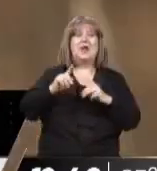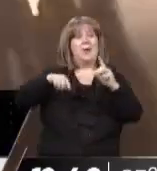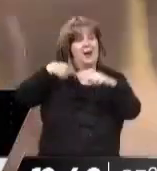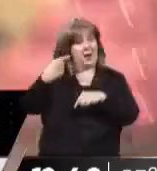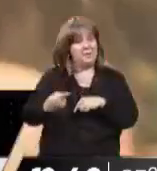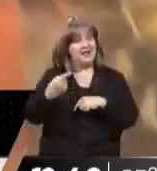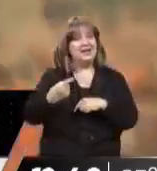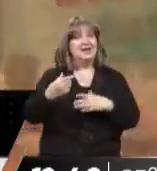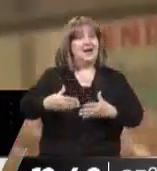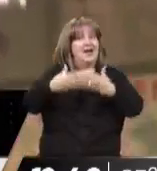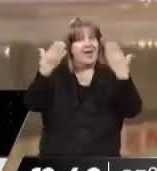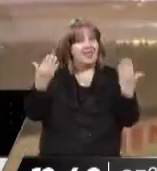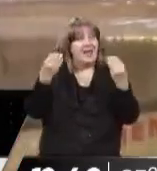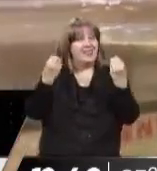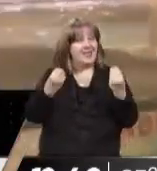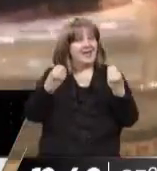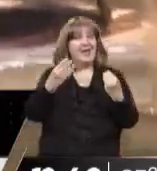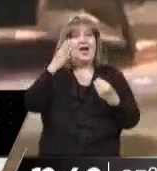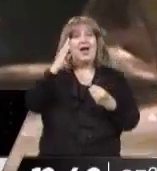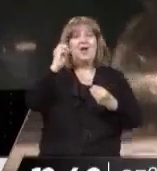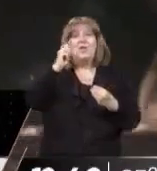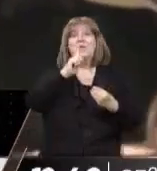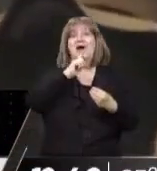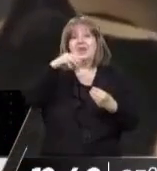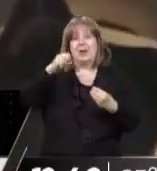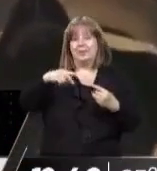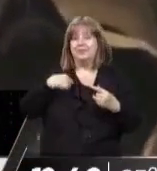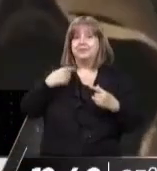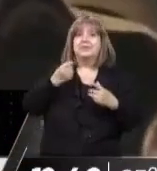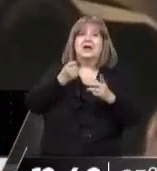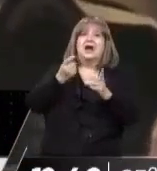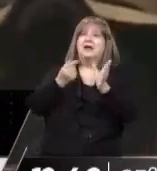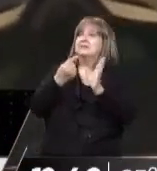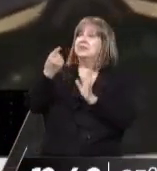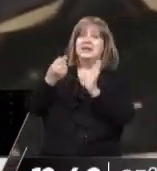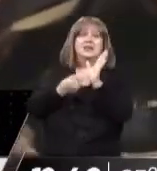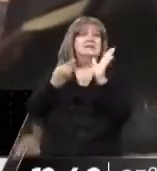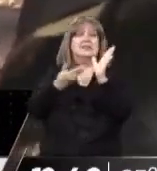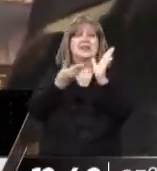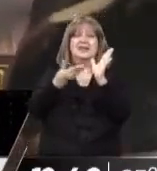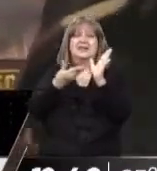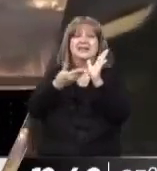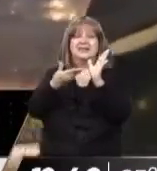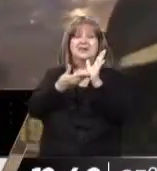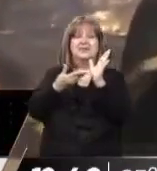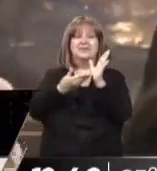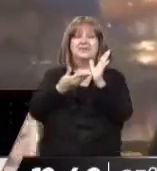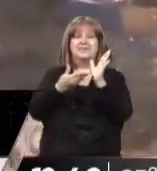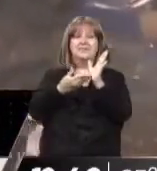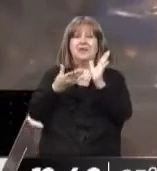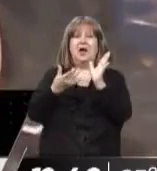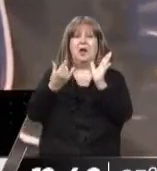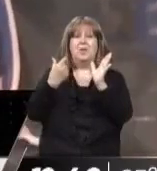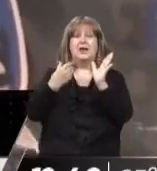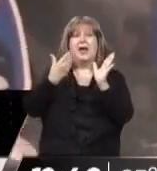día de Batman. Y cada cosa tiene su historia. Por ejemplo, Luisito, empezamos. Veo esto y digo, qué raro, ¿por qué un